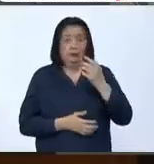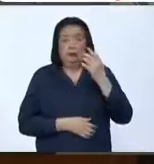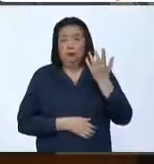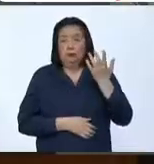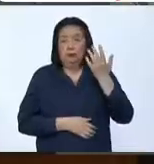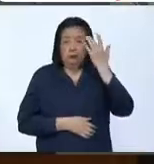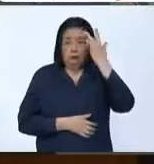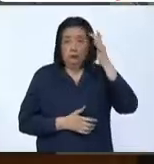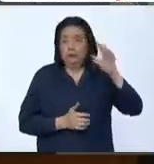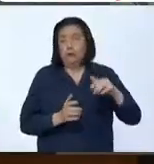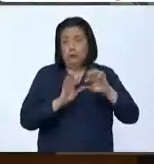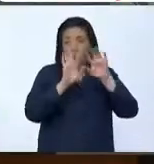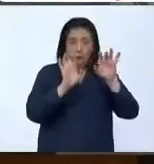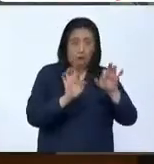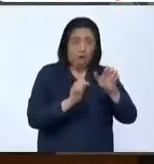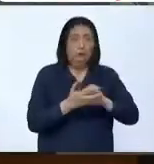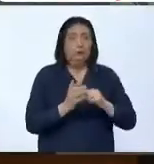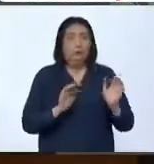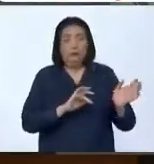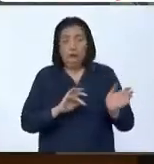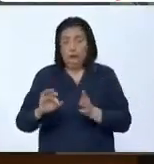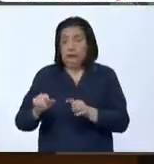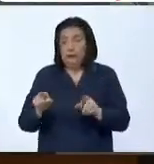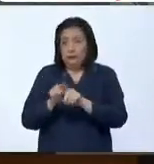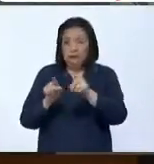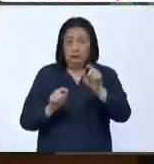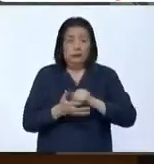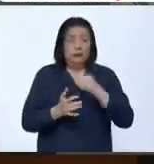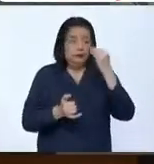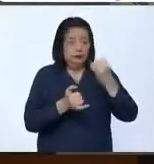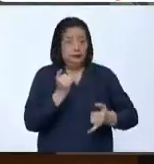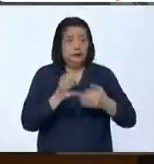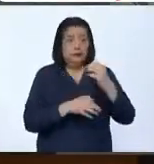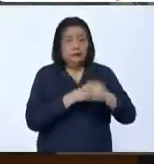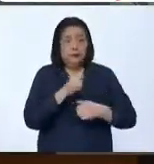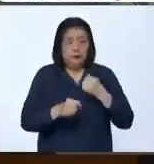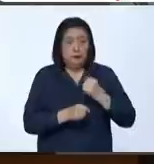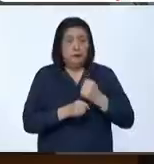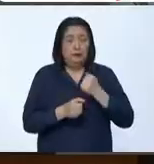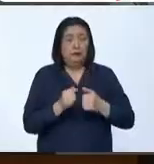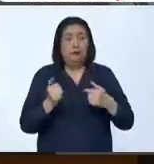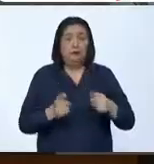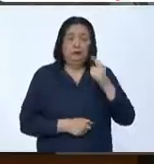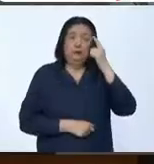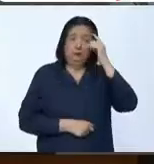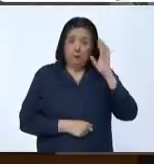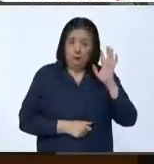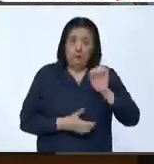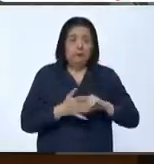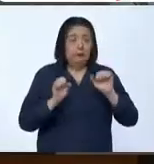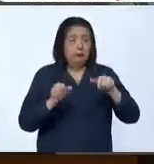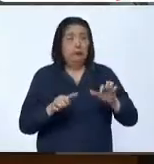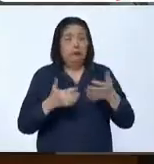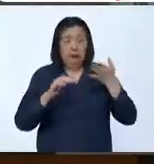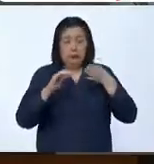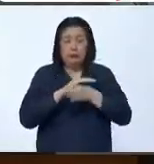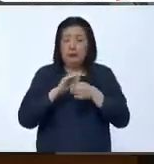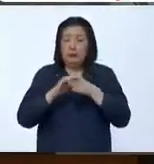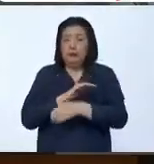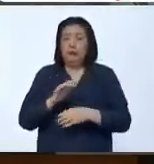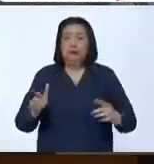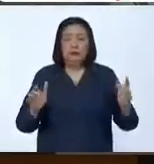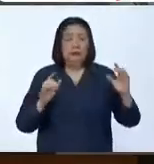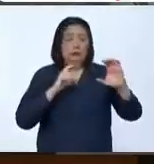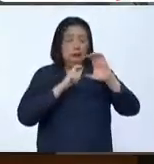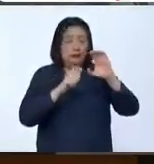artificial de otro lado al final del año se prevé que tendrán acceso a internet